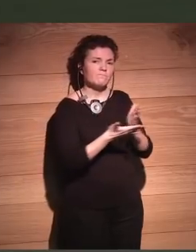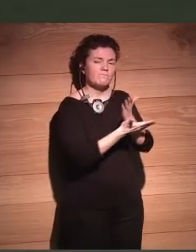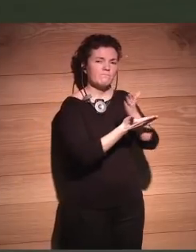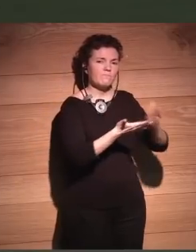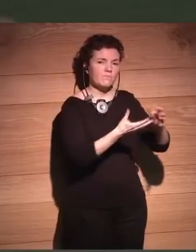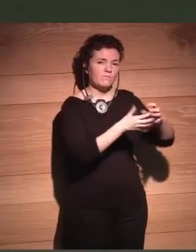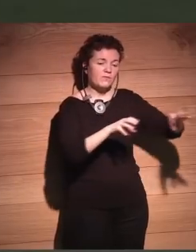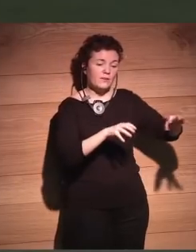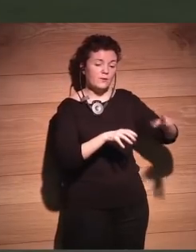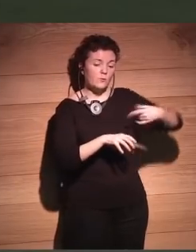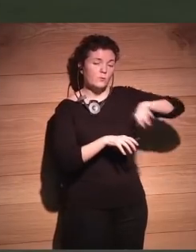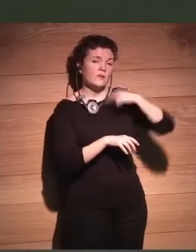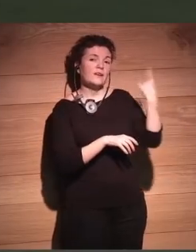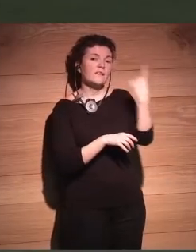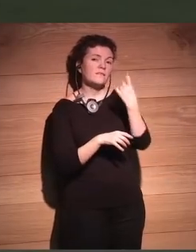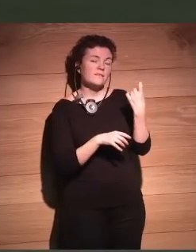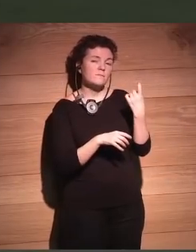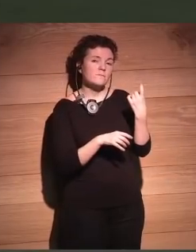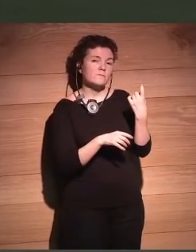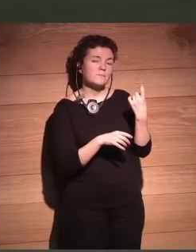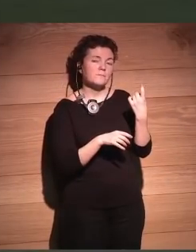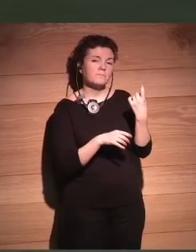Entonces, necesitamos que